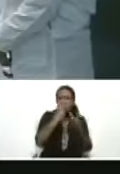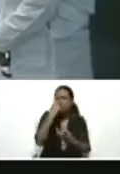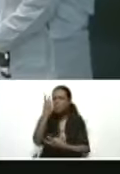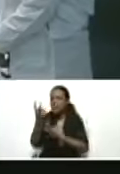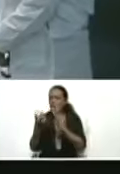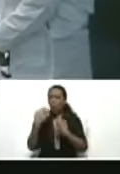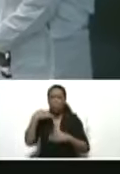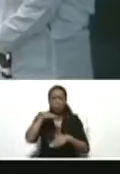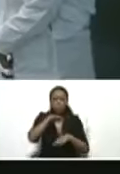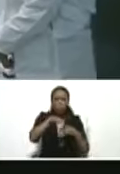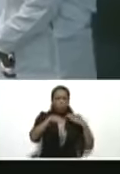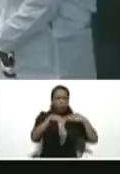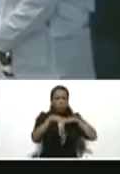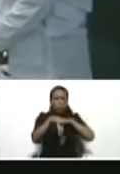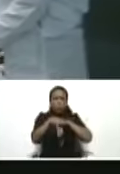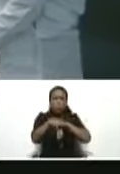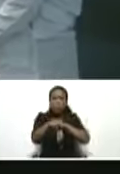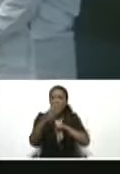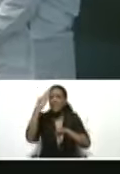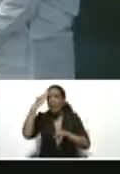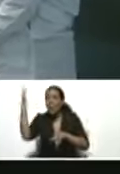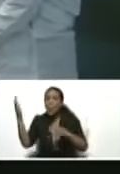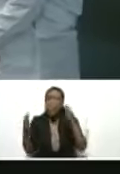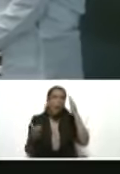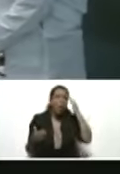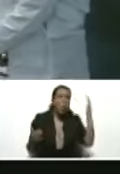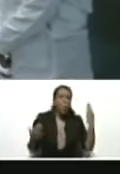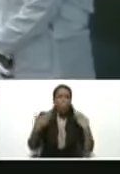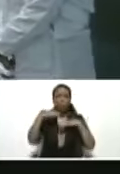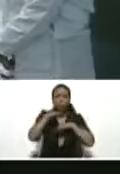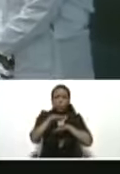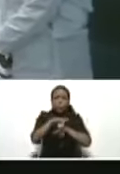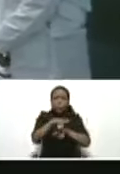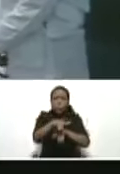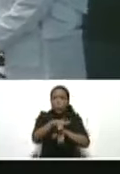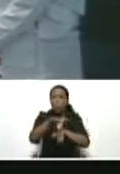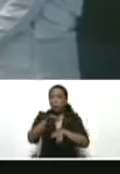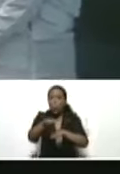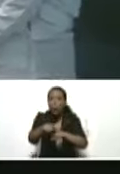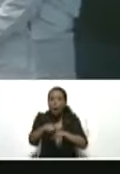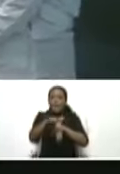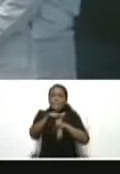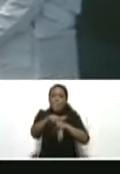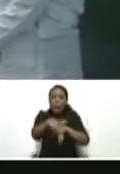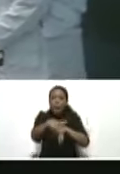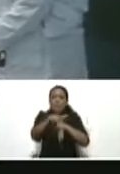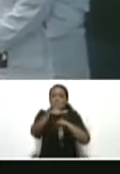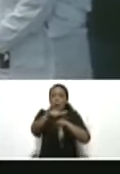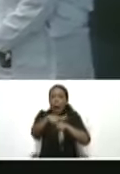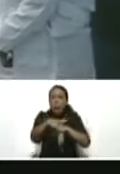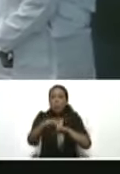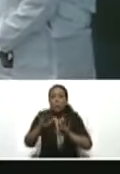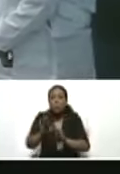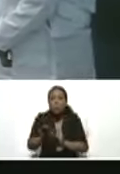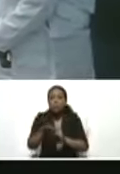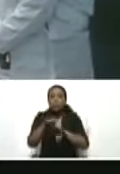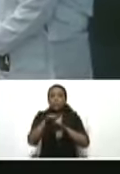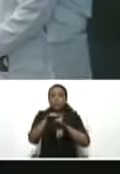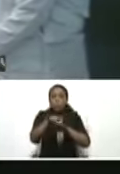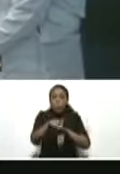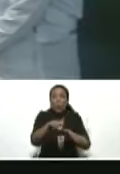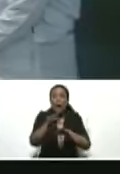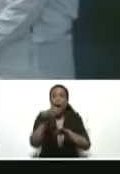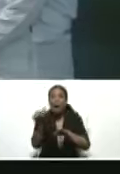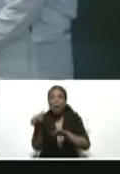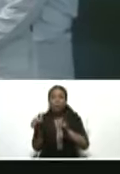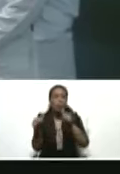de pueblo en Pueblo para saludar a la gente y nos paramos una vez dos 3es cu cco seis en